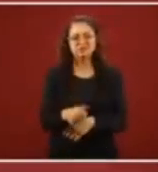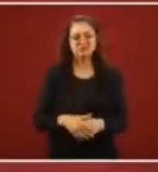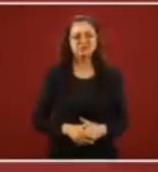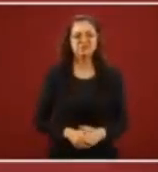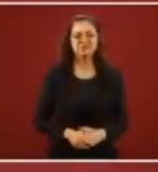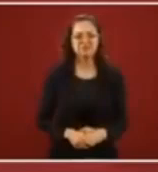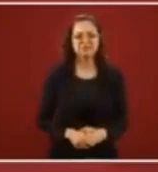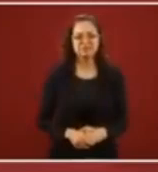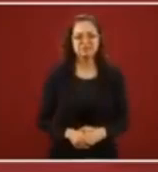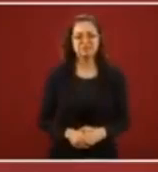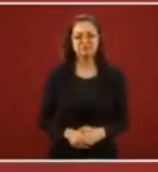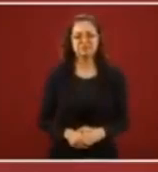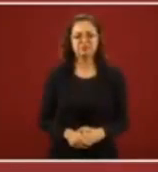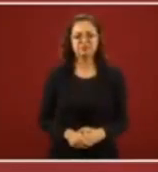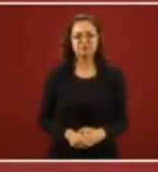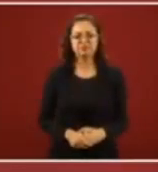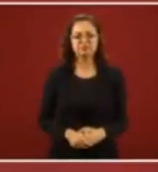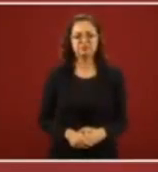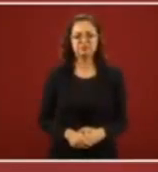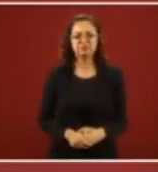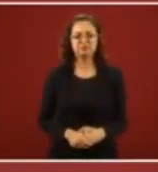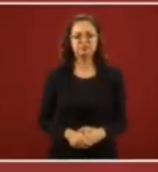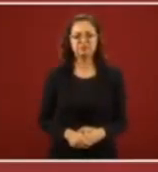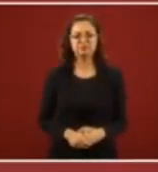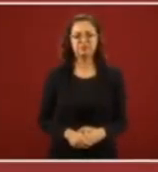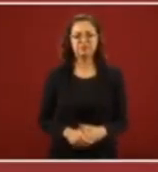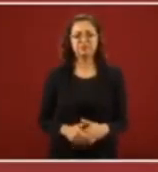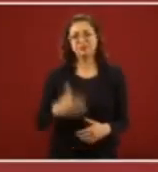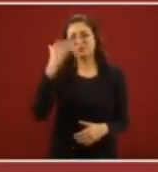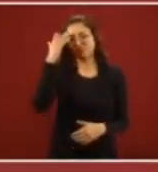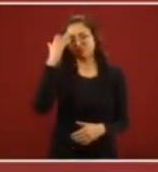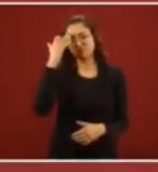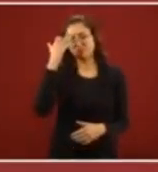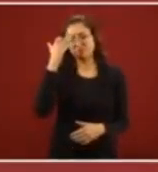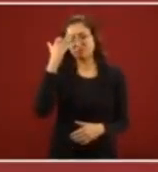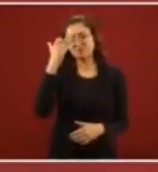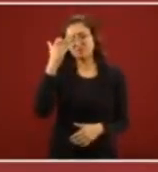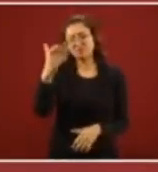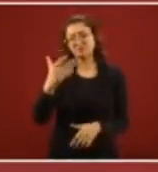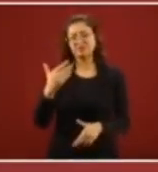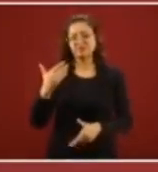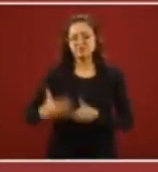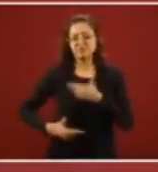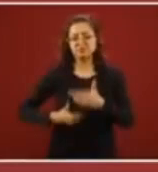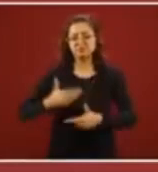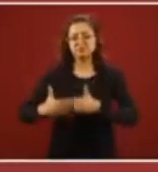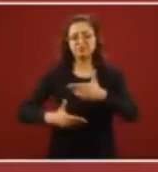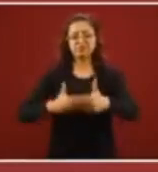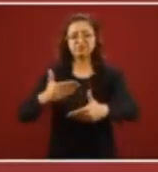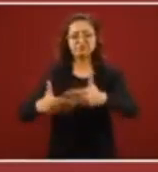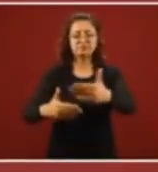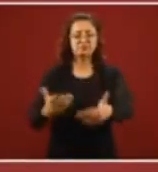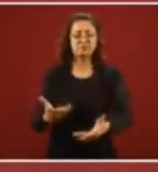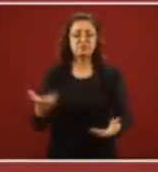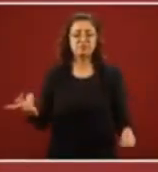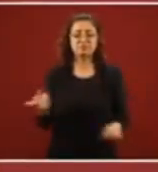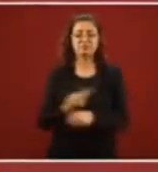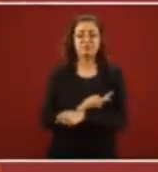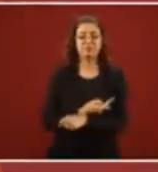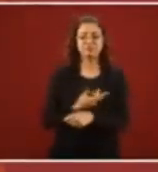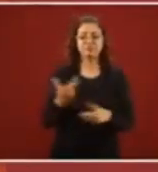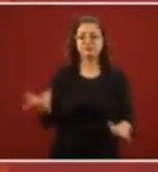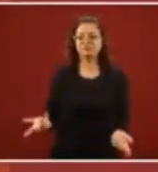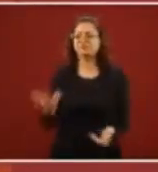Se fue creando con el paso del tiempo en esto del robo de